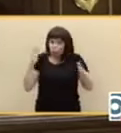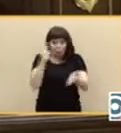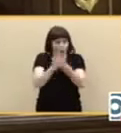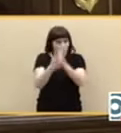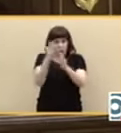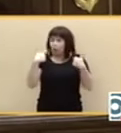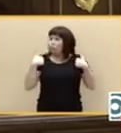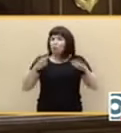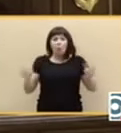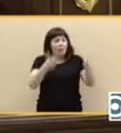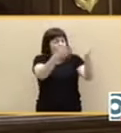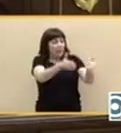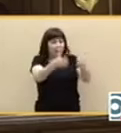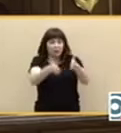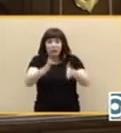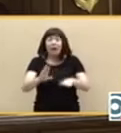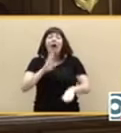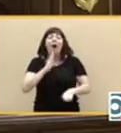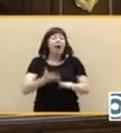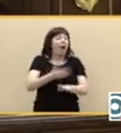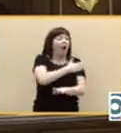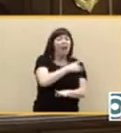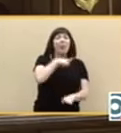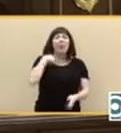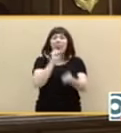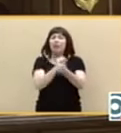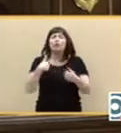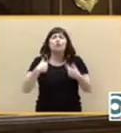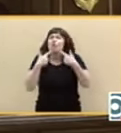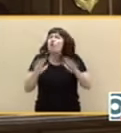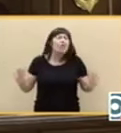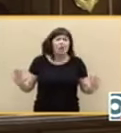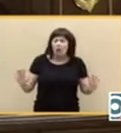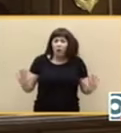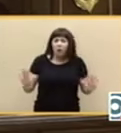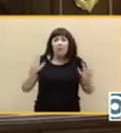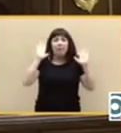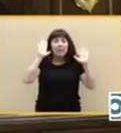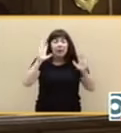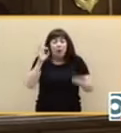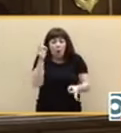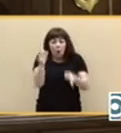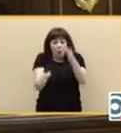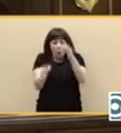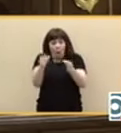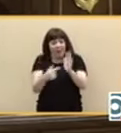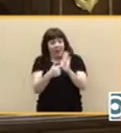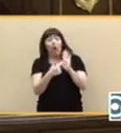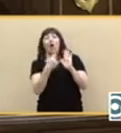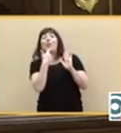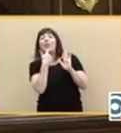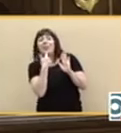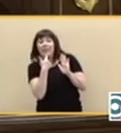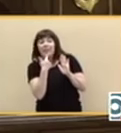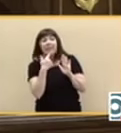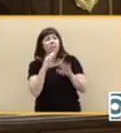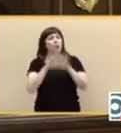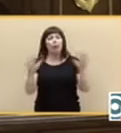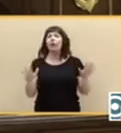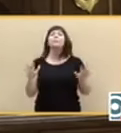jurídica, lo que no es jurídicamente factible por la fecha de los hechos.